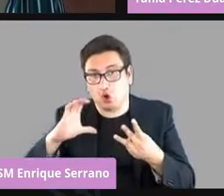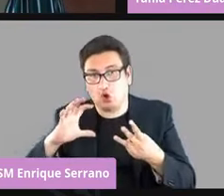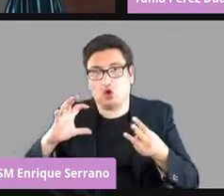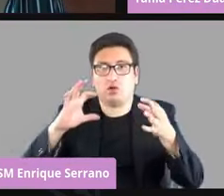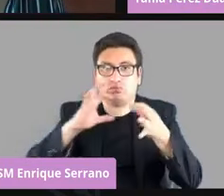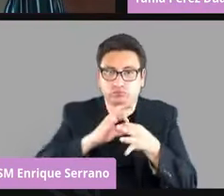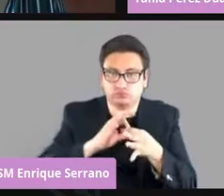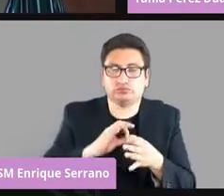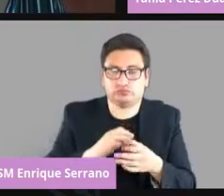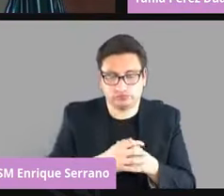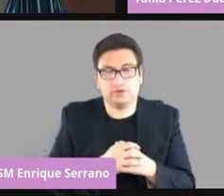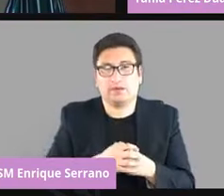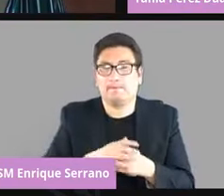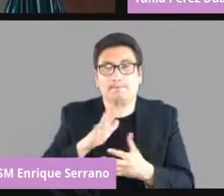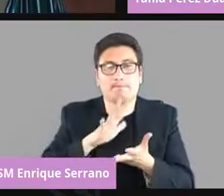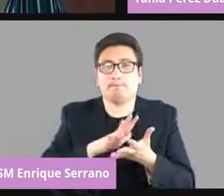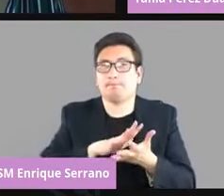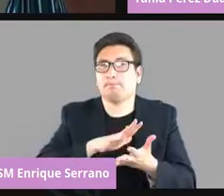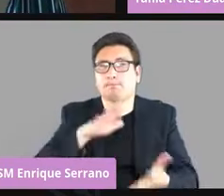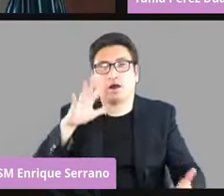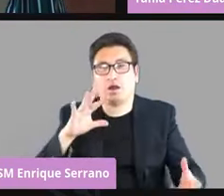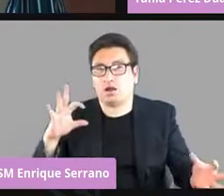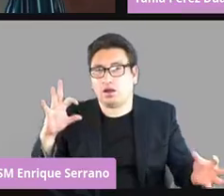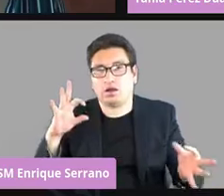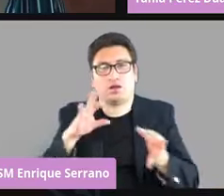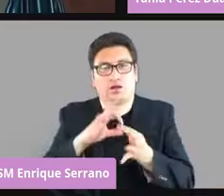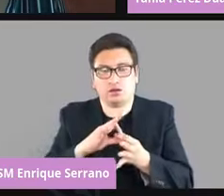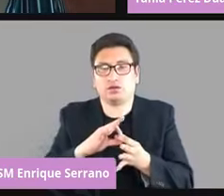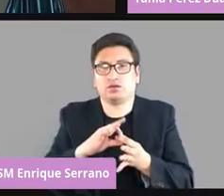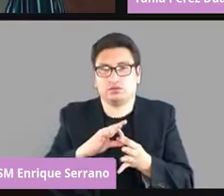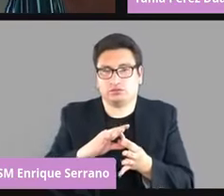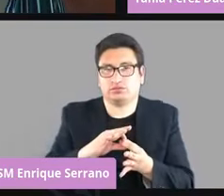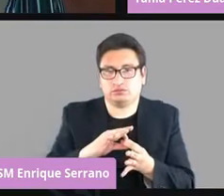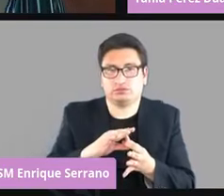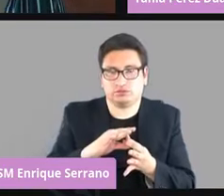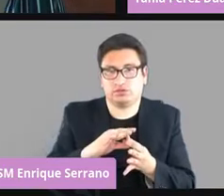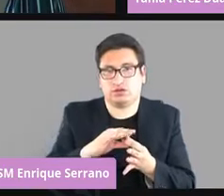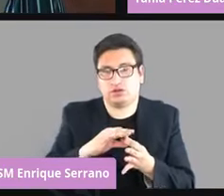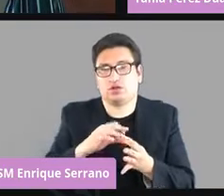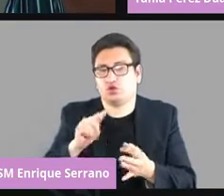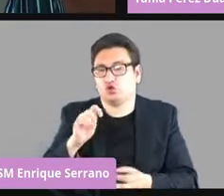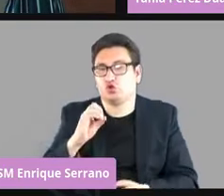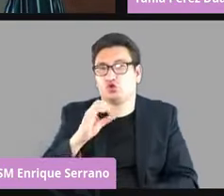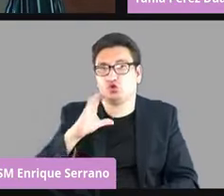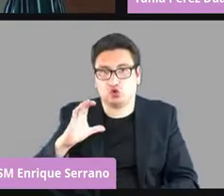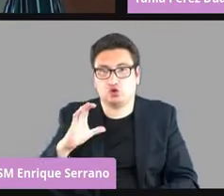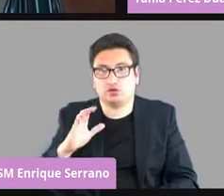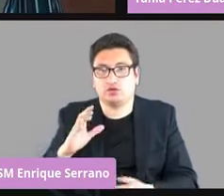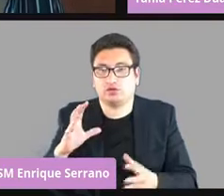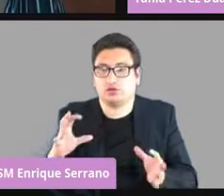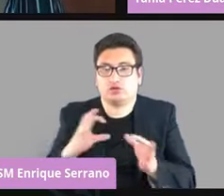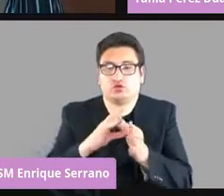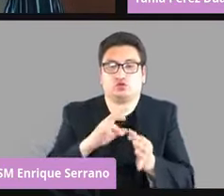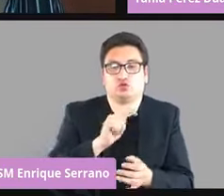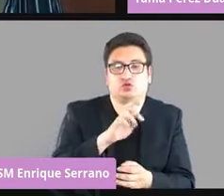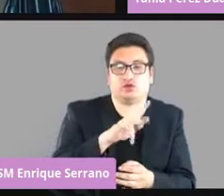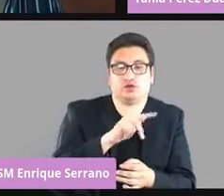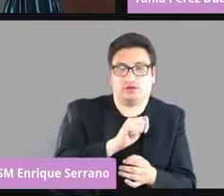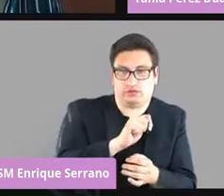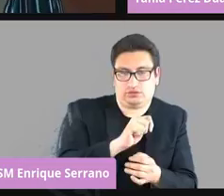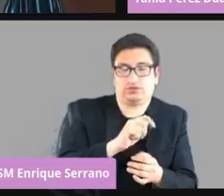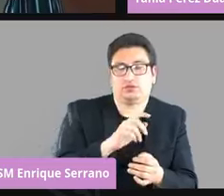Realmente el que vemos que tiene mayor comorbilidad en la parte como del espectro del TOC es el Tourette, en donde sí hay